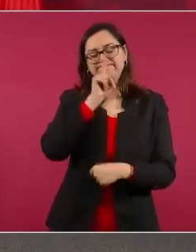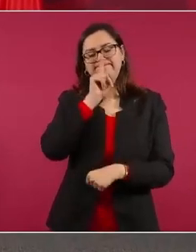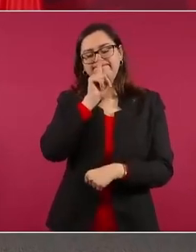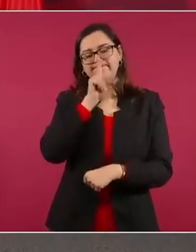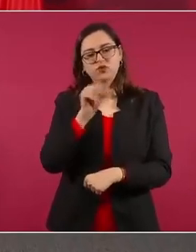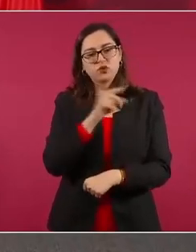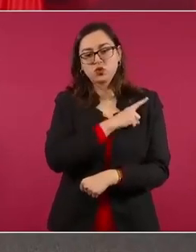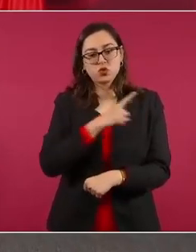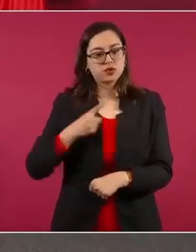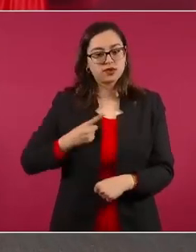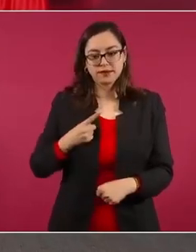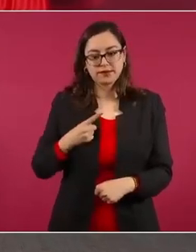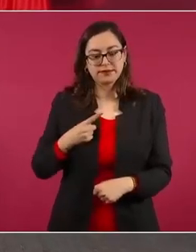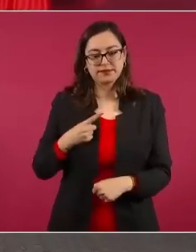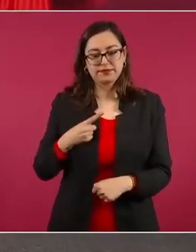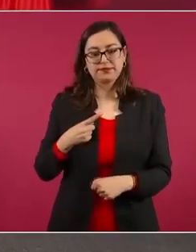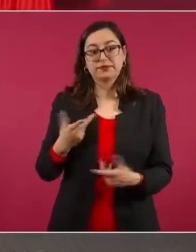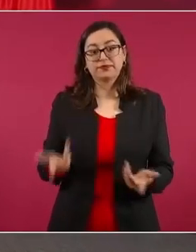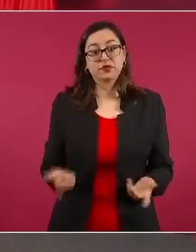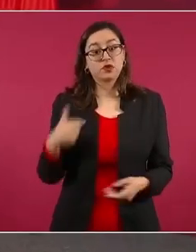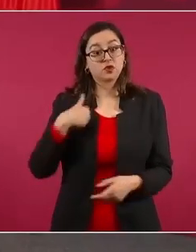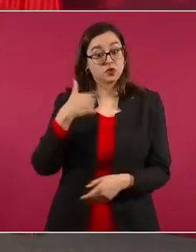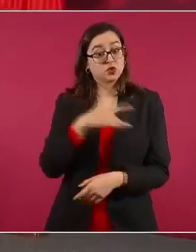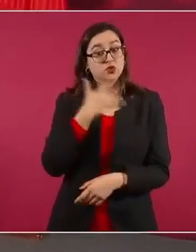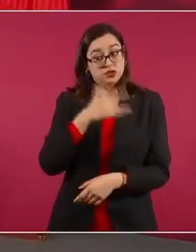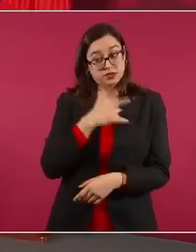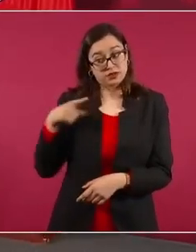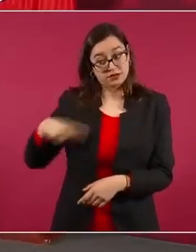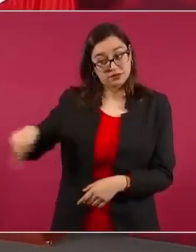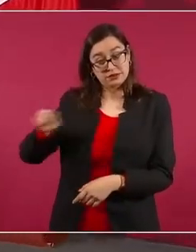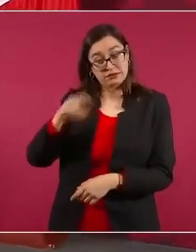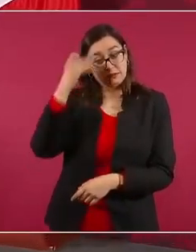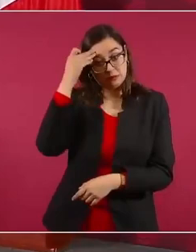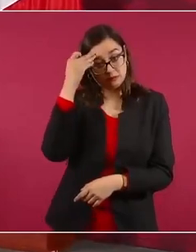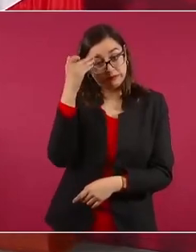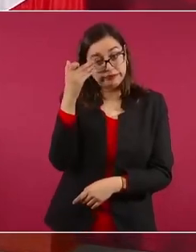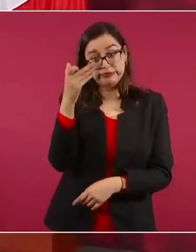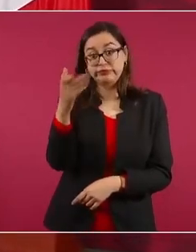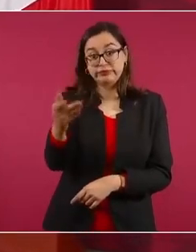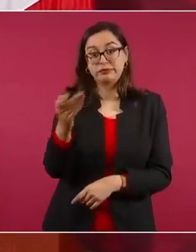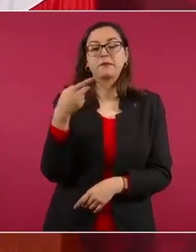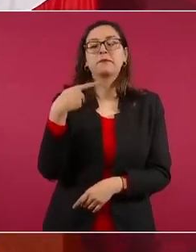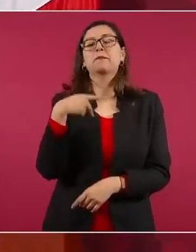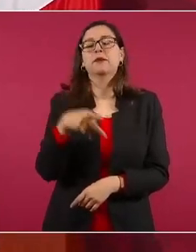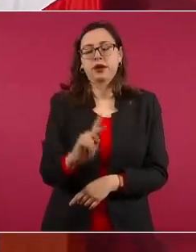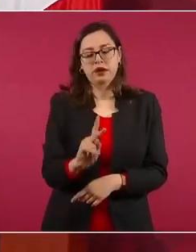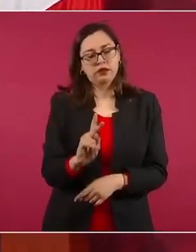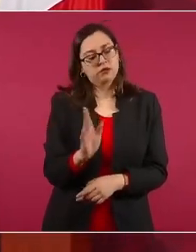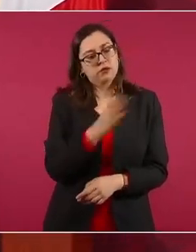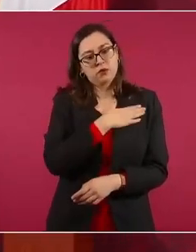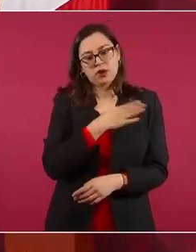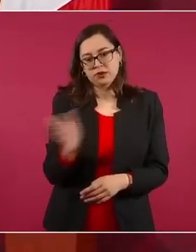creo que se tardaron los magistrados, pero al final